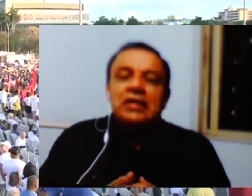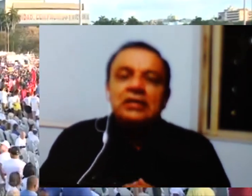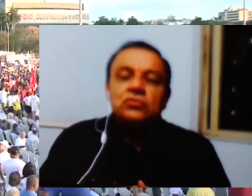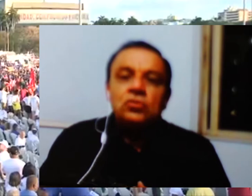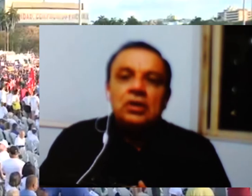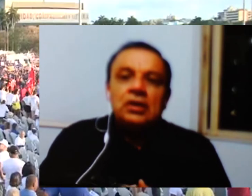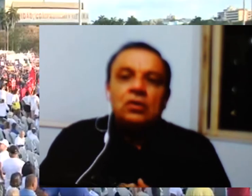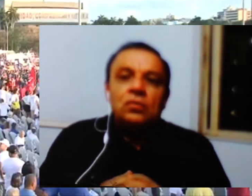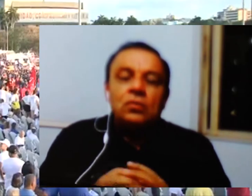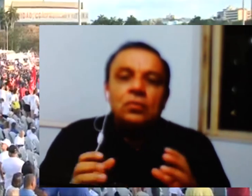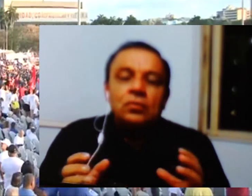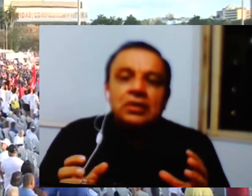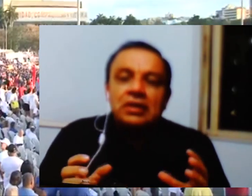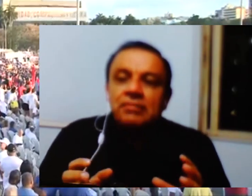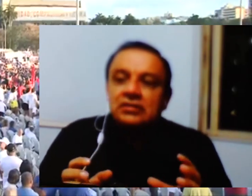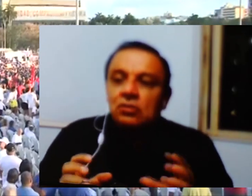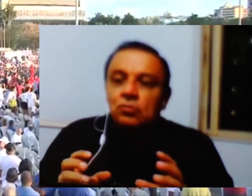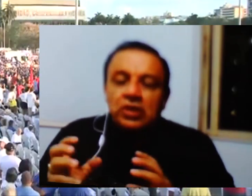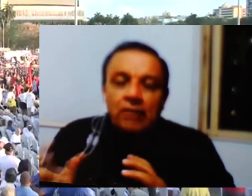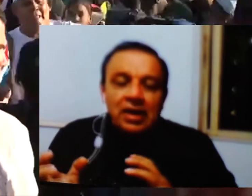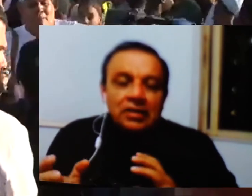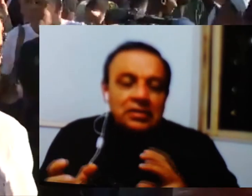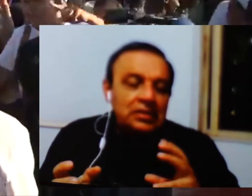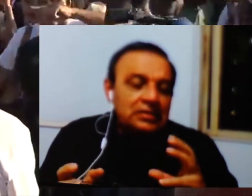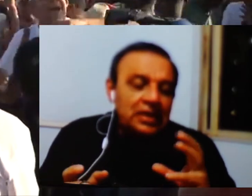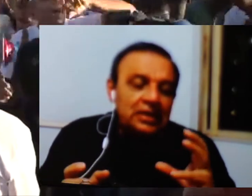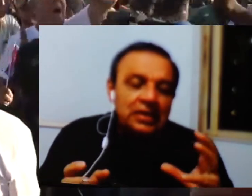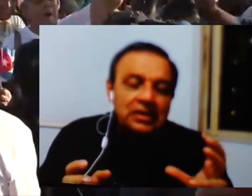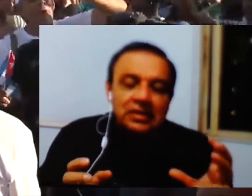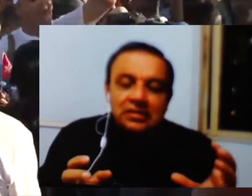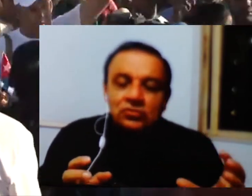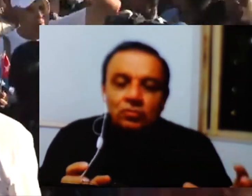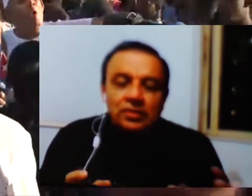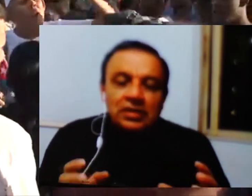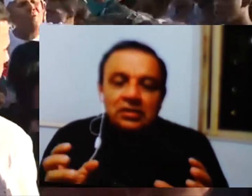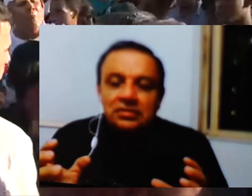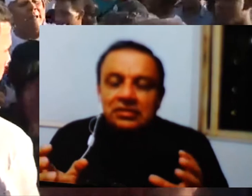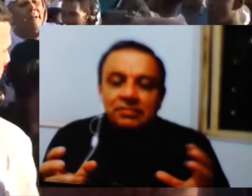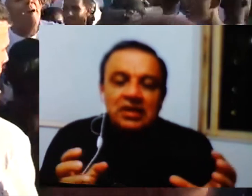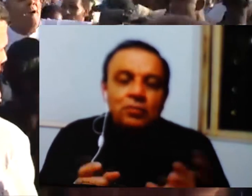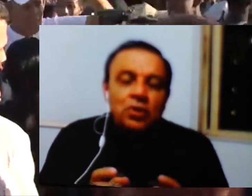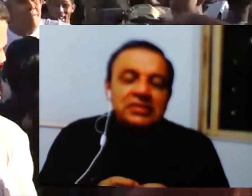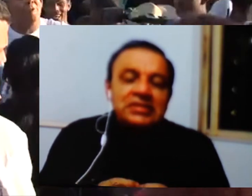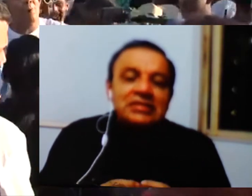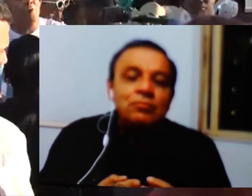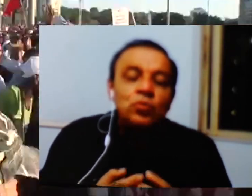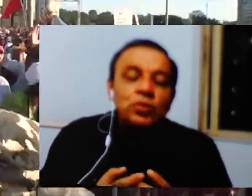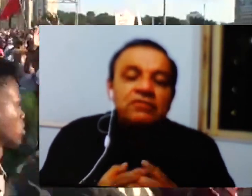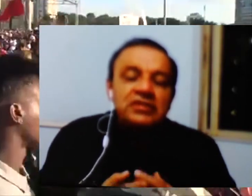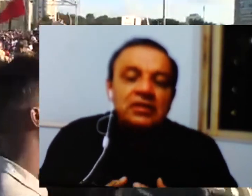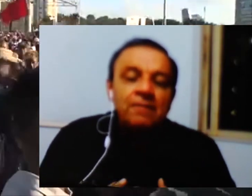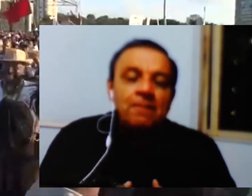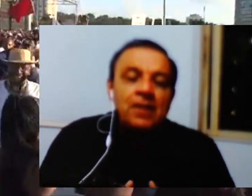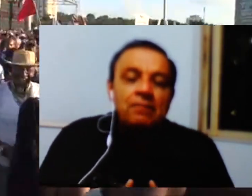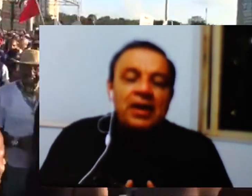los ingresos, o realmente como trabajan y tienen que resolver determinados problemas, se hace